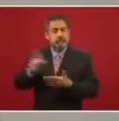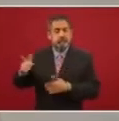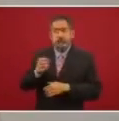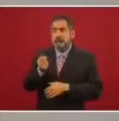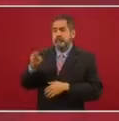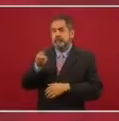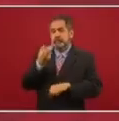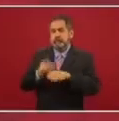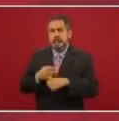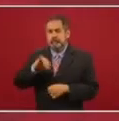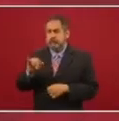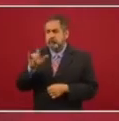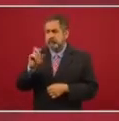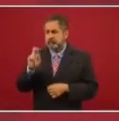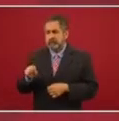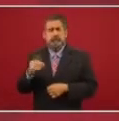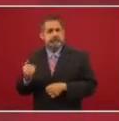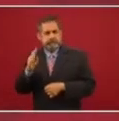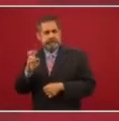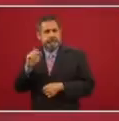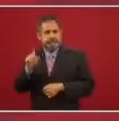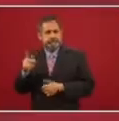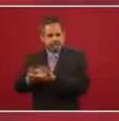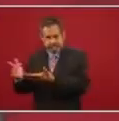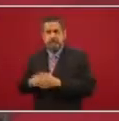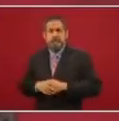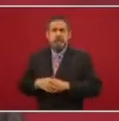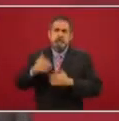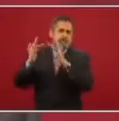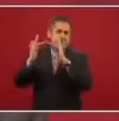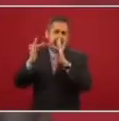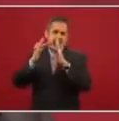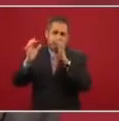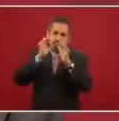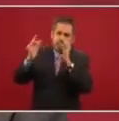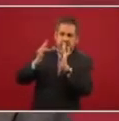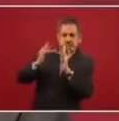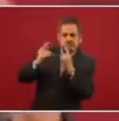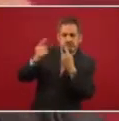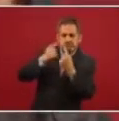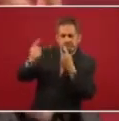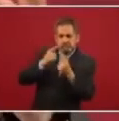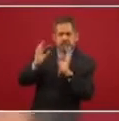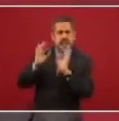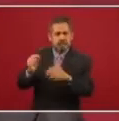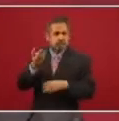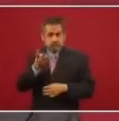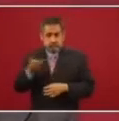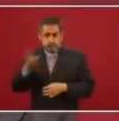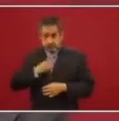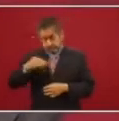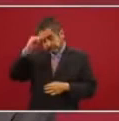subsecretario julián ventura y obviamente al canciller ebrard y hemos tenido un diálogo tan fluido que nos ha permitido incluso proyectar